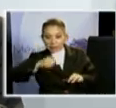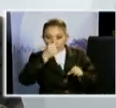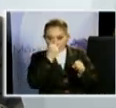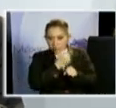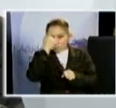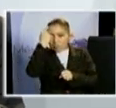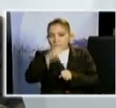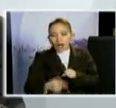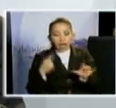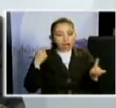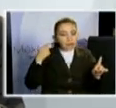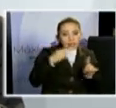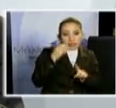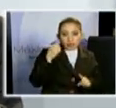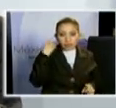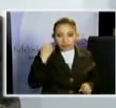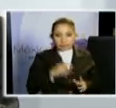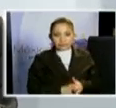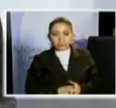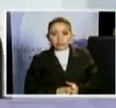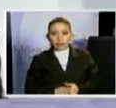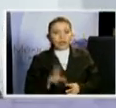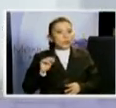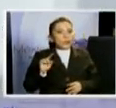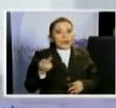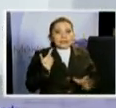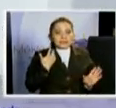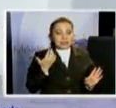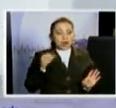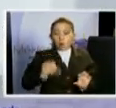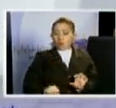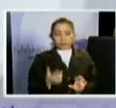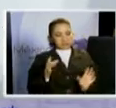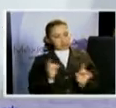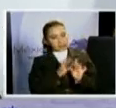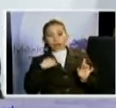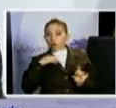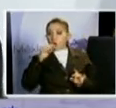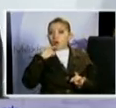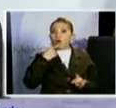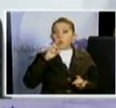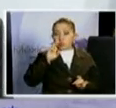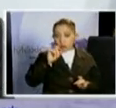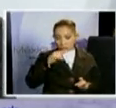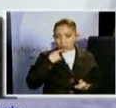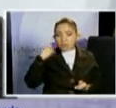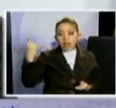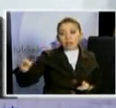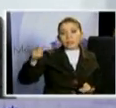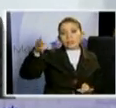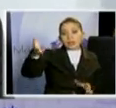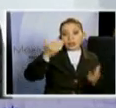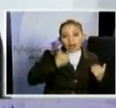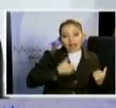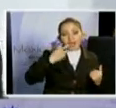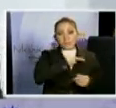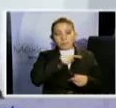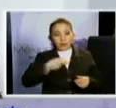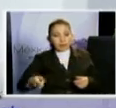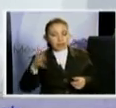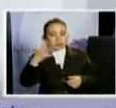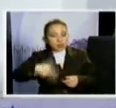promover los objetivos de la conferencia. No es una coincidencia, la UNESCO tiene mandato para contribuir a la erradicación de la pobreza